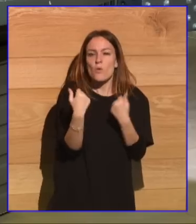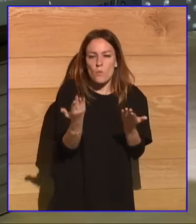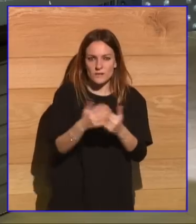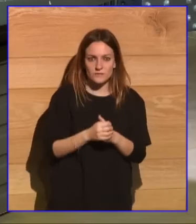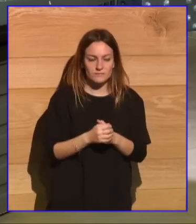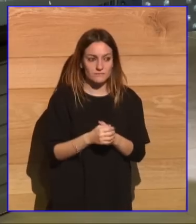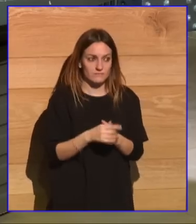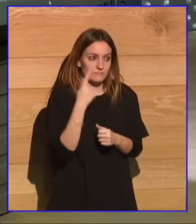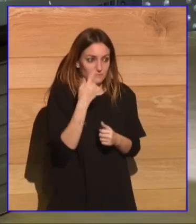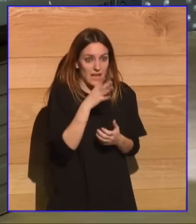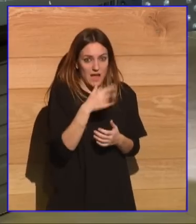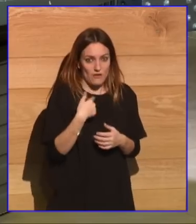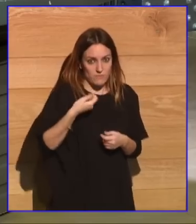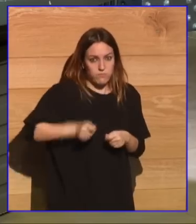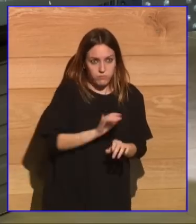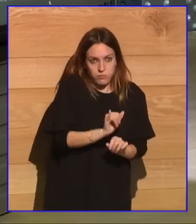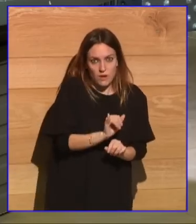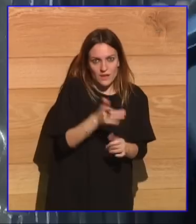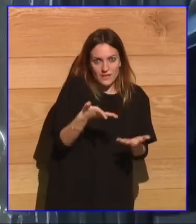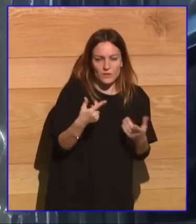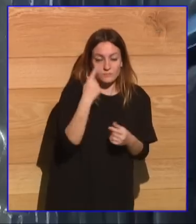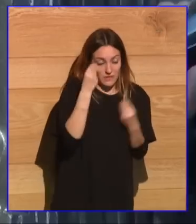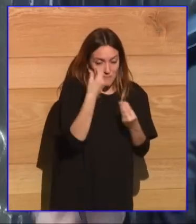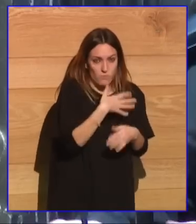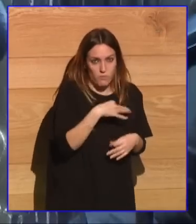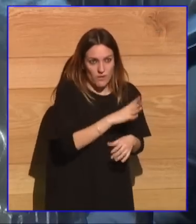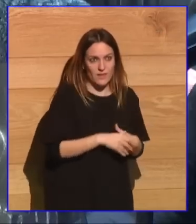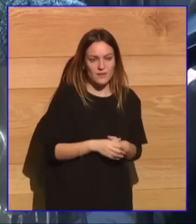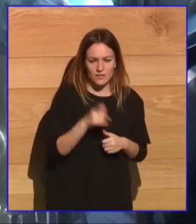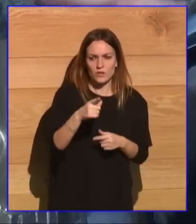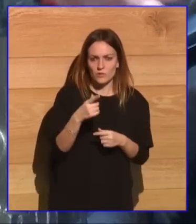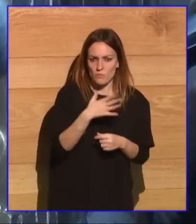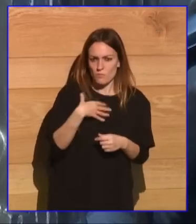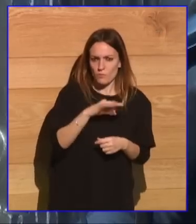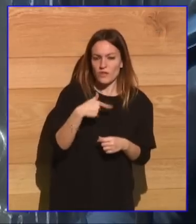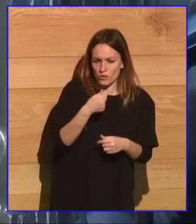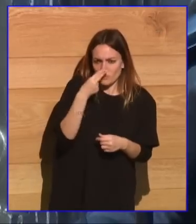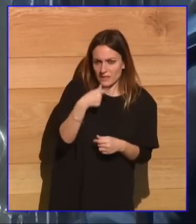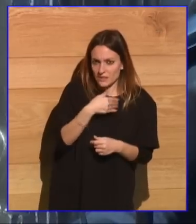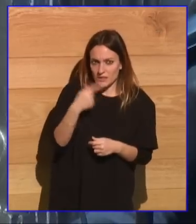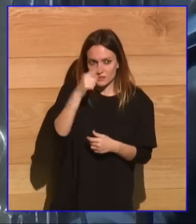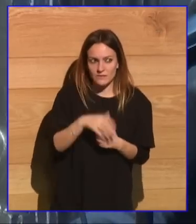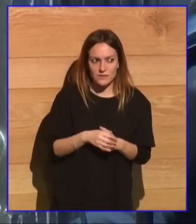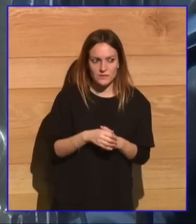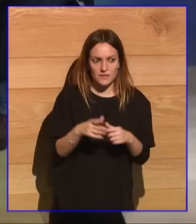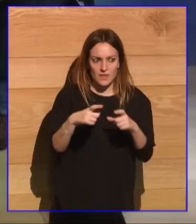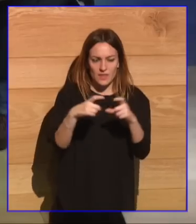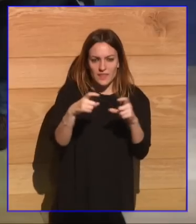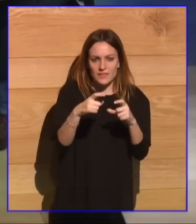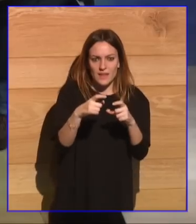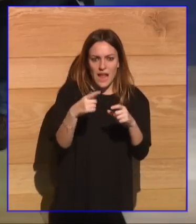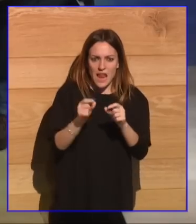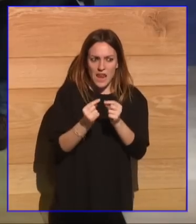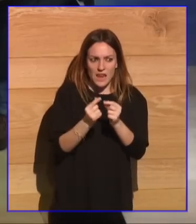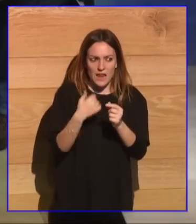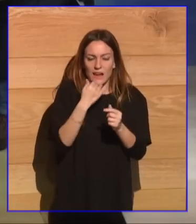ahí salió parte. No, pero fuera de bromas, ¿eh? Es que esto me No, no, interesa. O sea, ¿cuántas cintas...? No, sin ¿Era no, una cinta larga o eran dos Era,